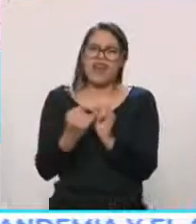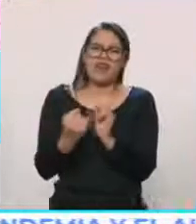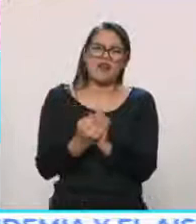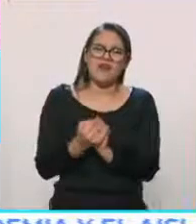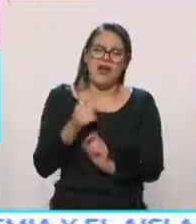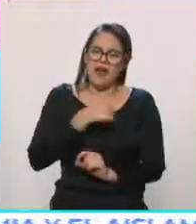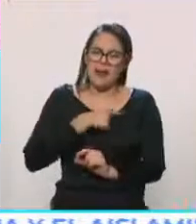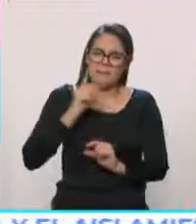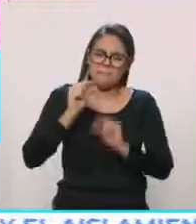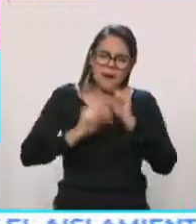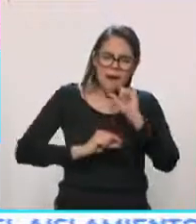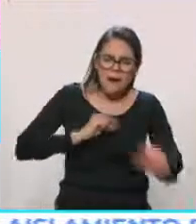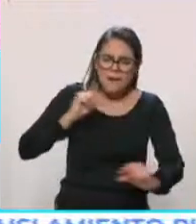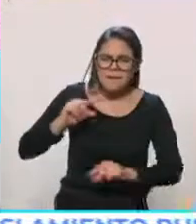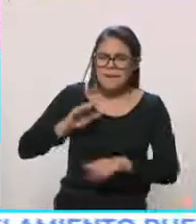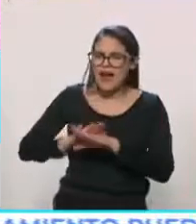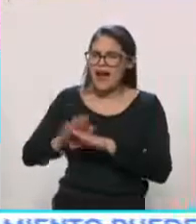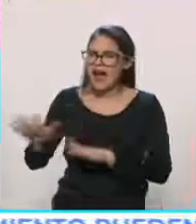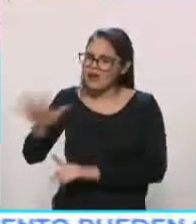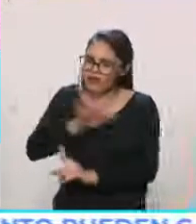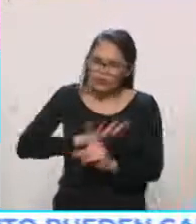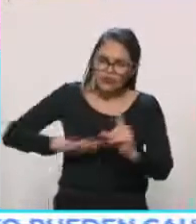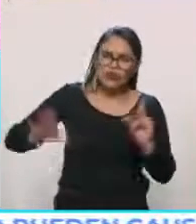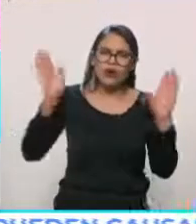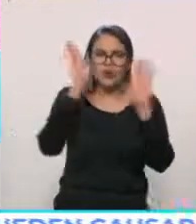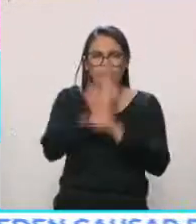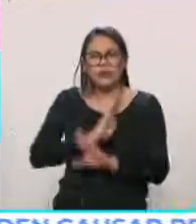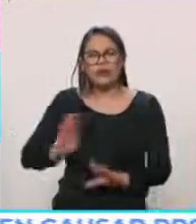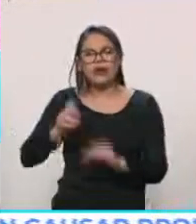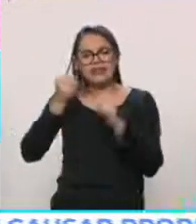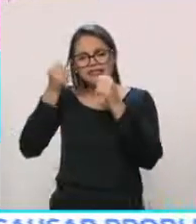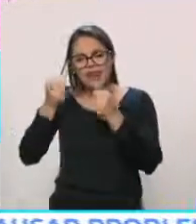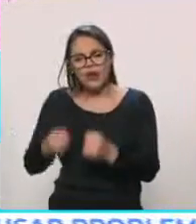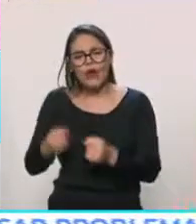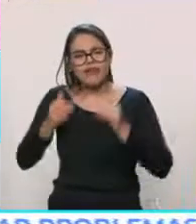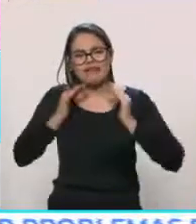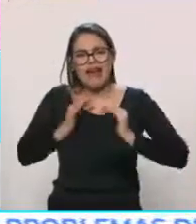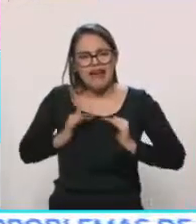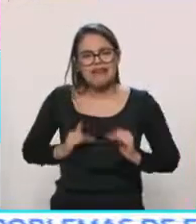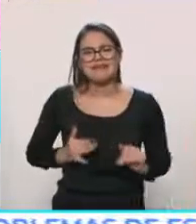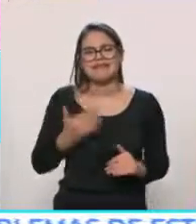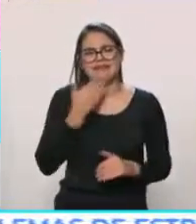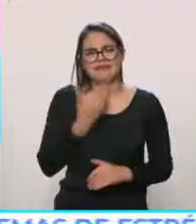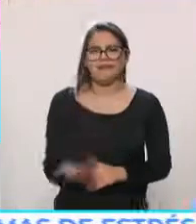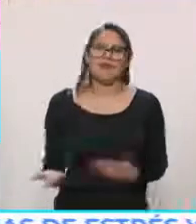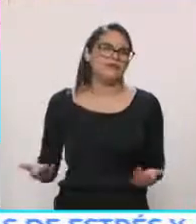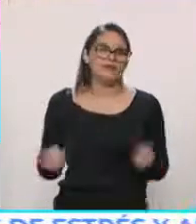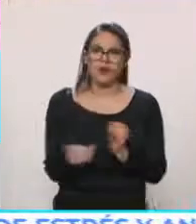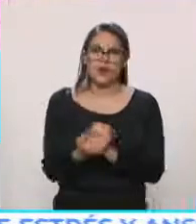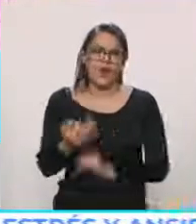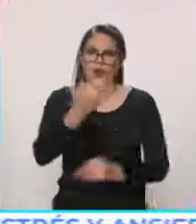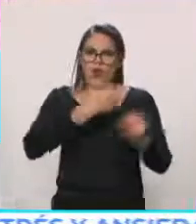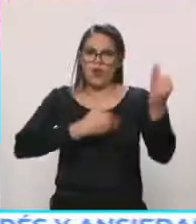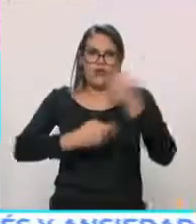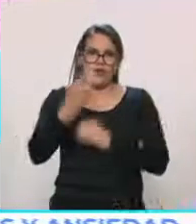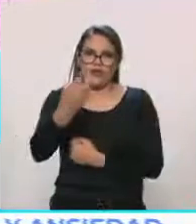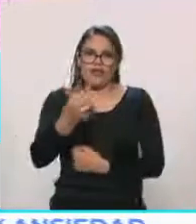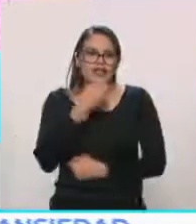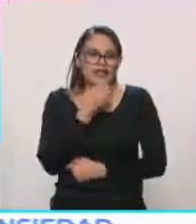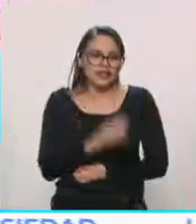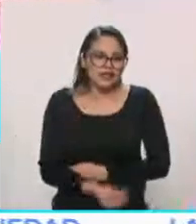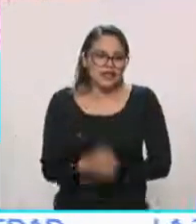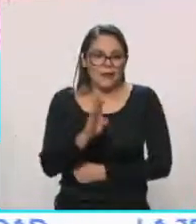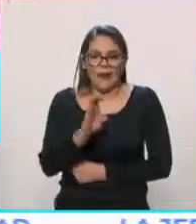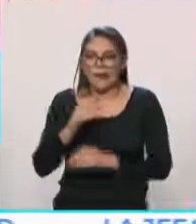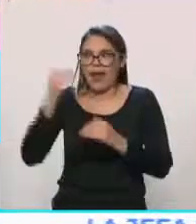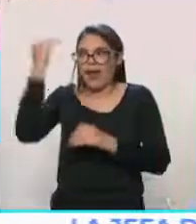crearnos también un entorno seguro para todos, y en eso estamos todas, todos, incluidos los bebés y los niños.